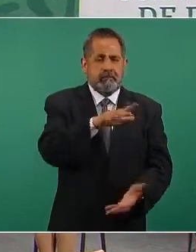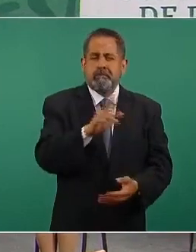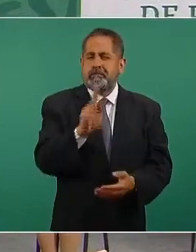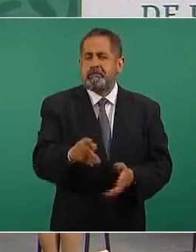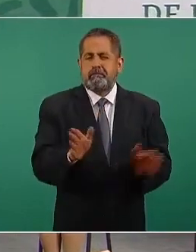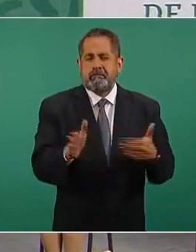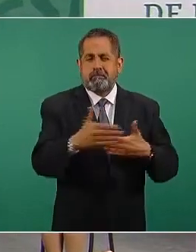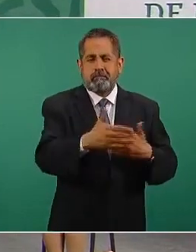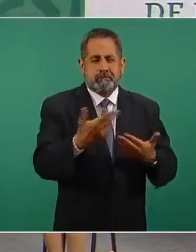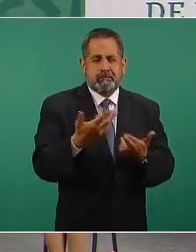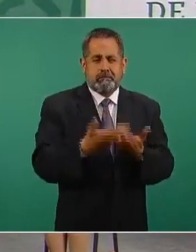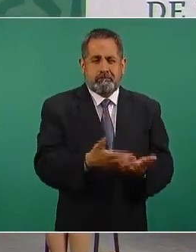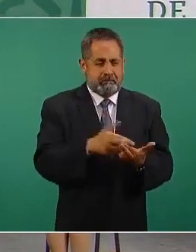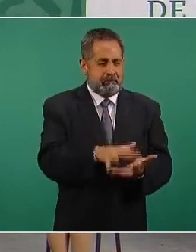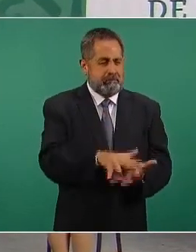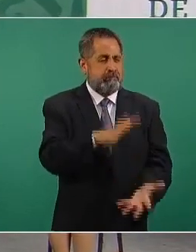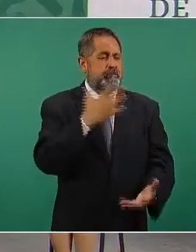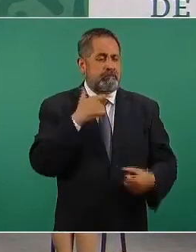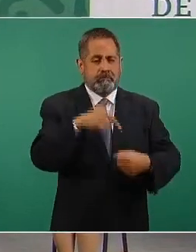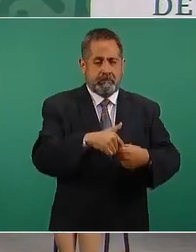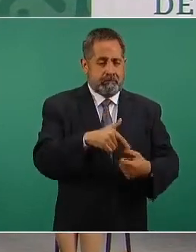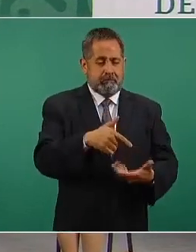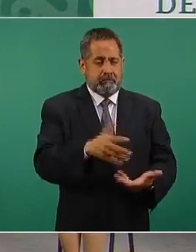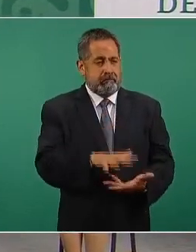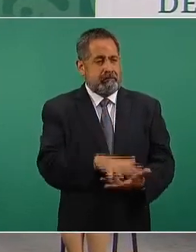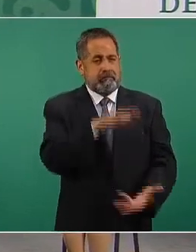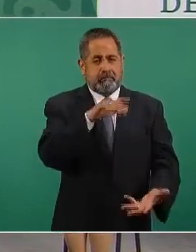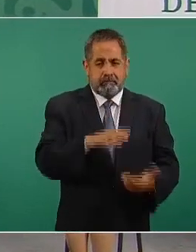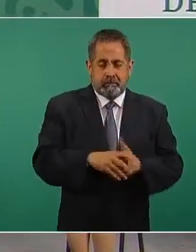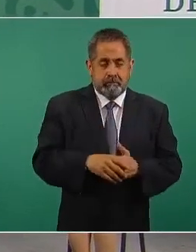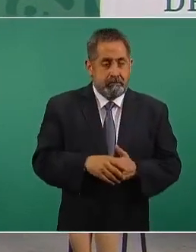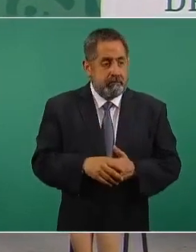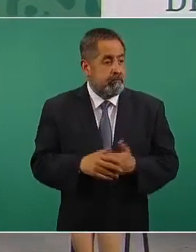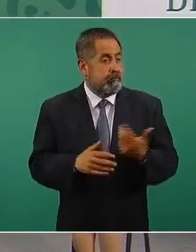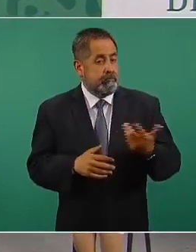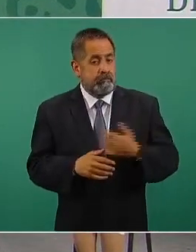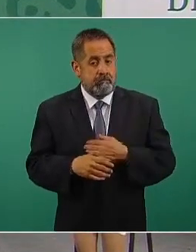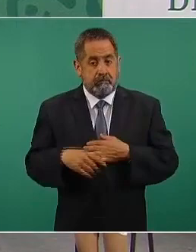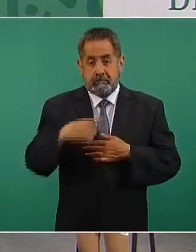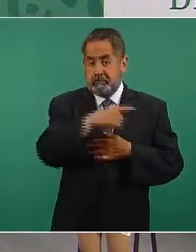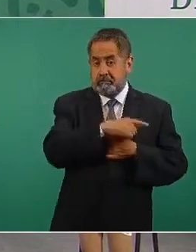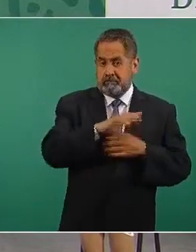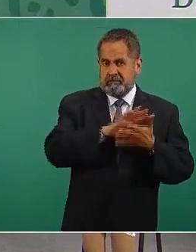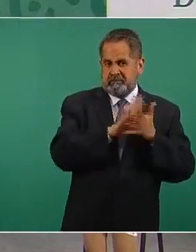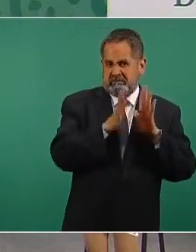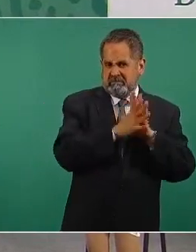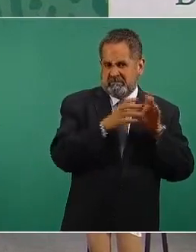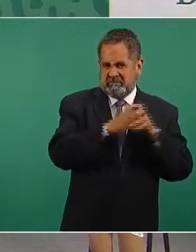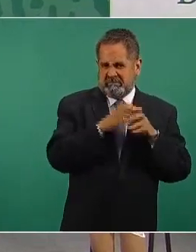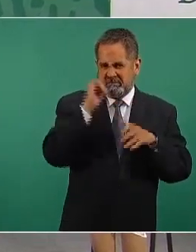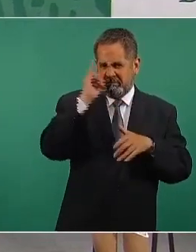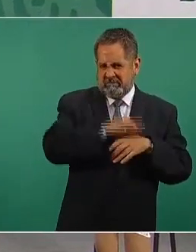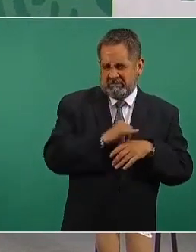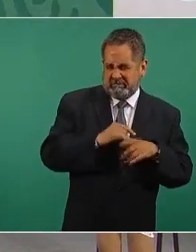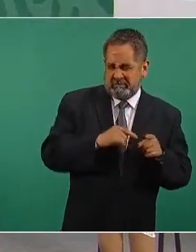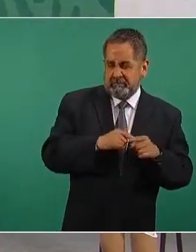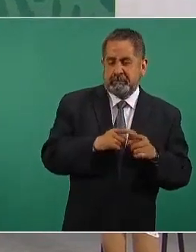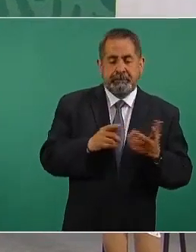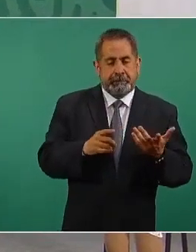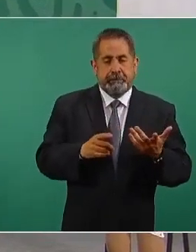y los jefes de las bandas o